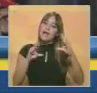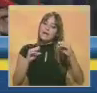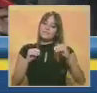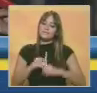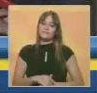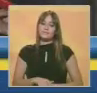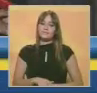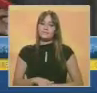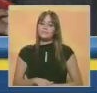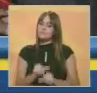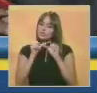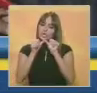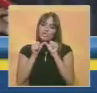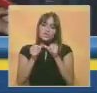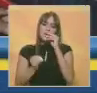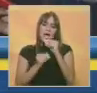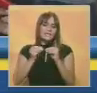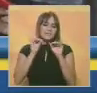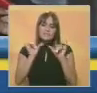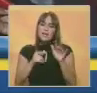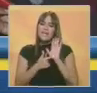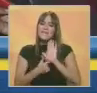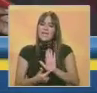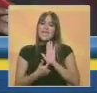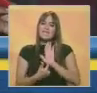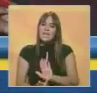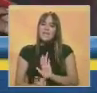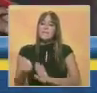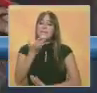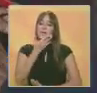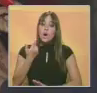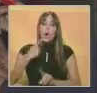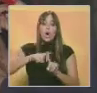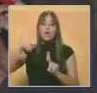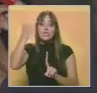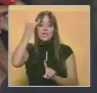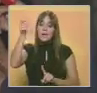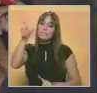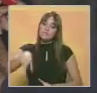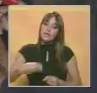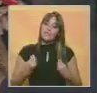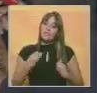Afirmó que continuarán realizando este tipo de eventos para brindarle una alternativa a los jóvenes caraqueños.